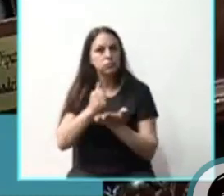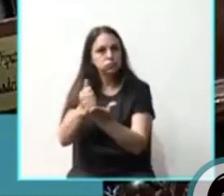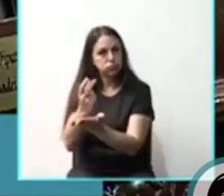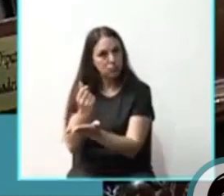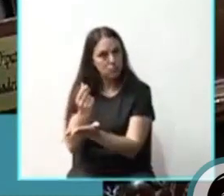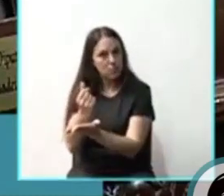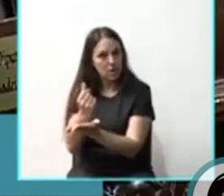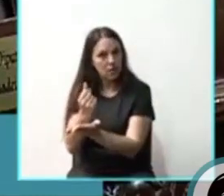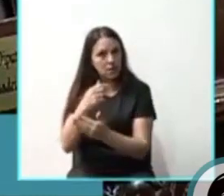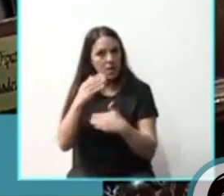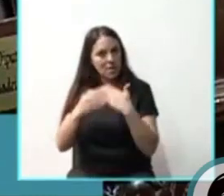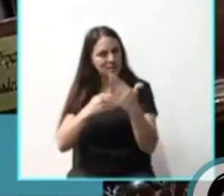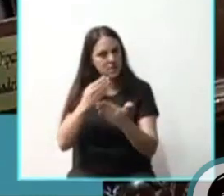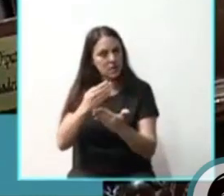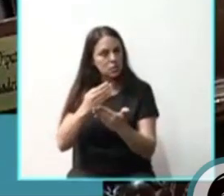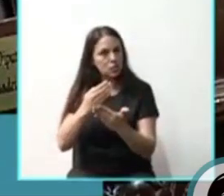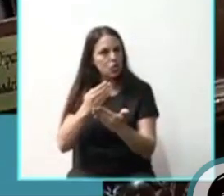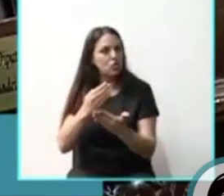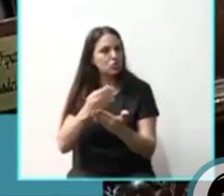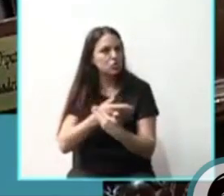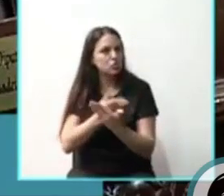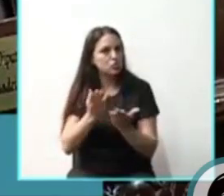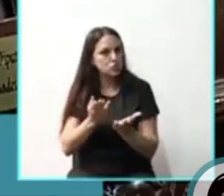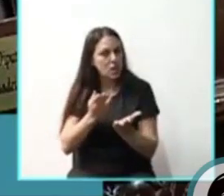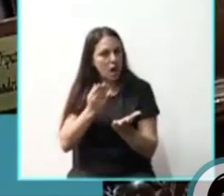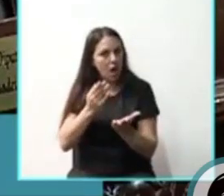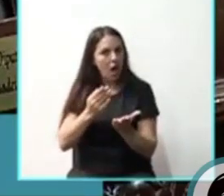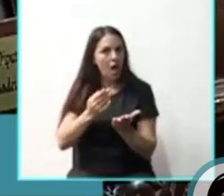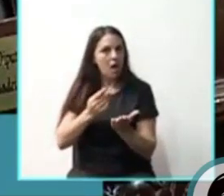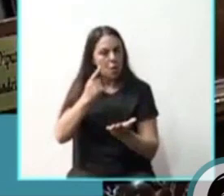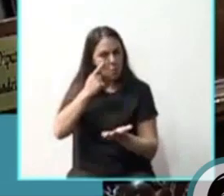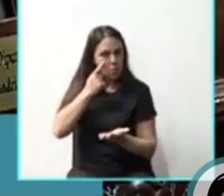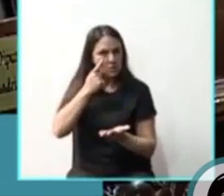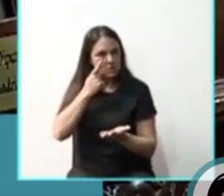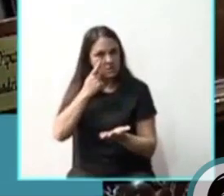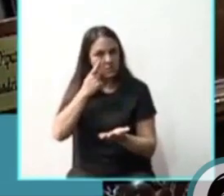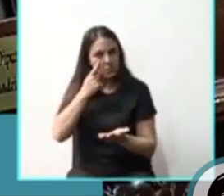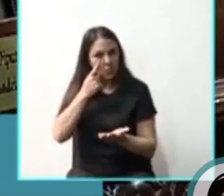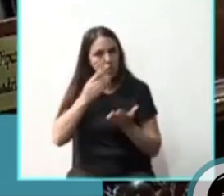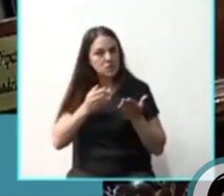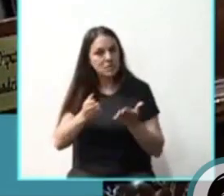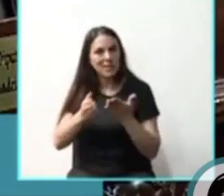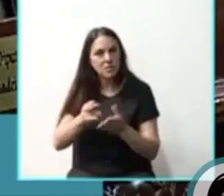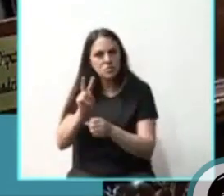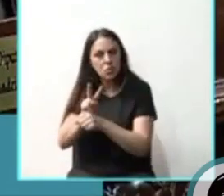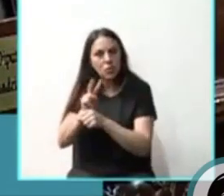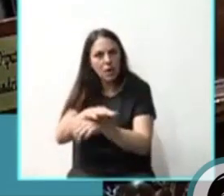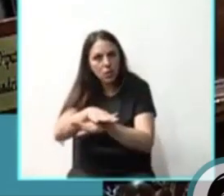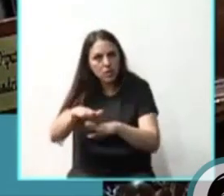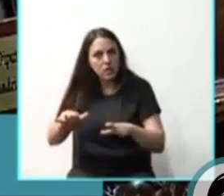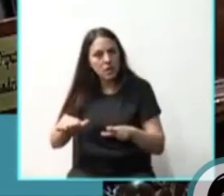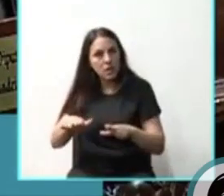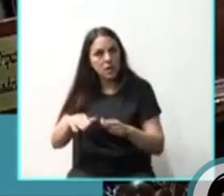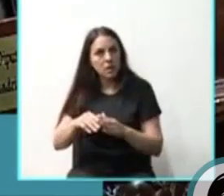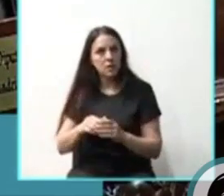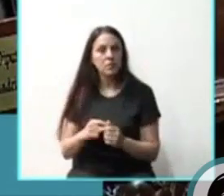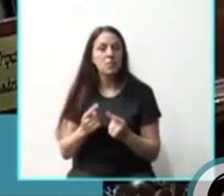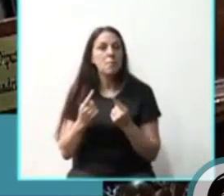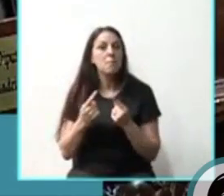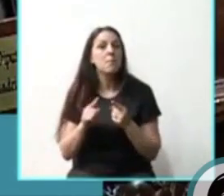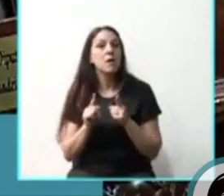desarrollo social servicio de protección de los derechos del niño pero a simple vista